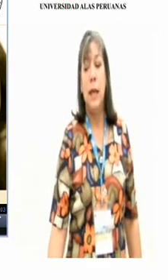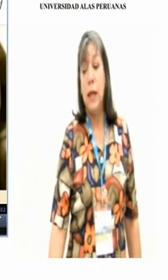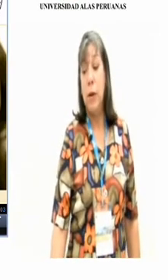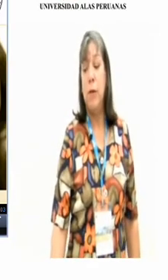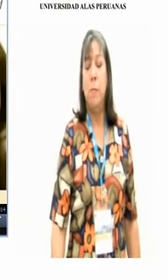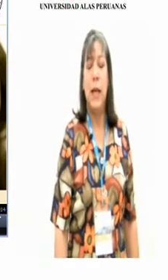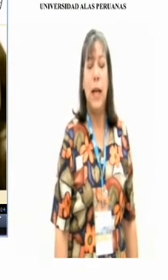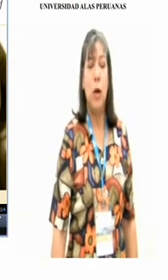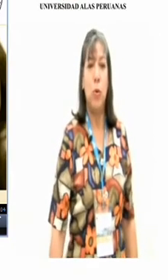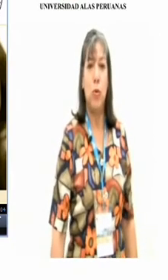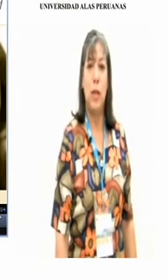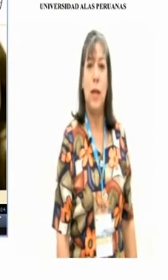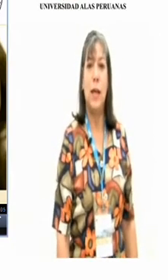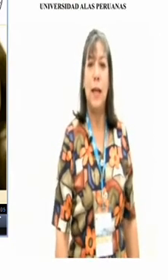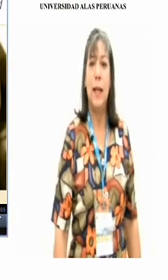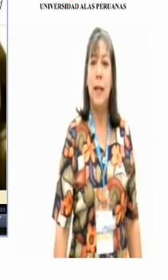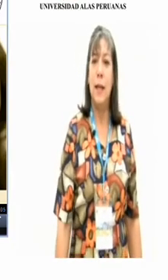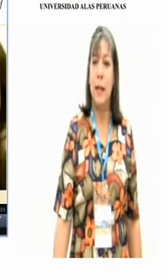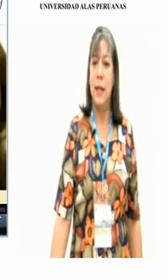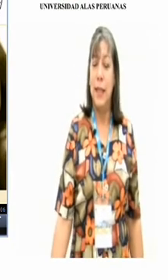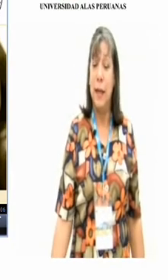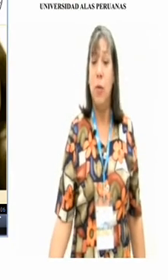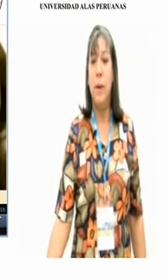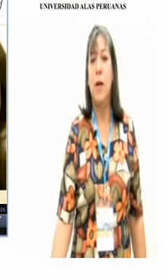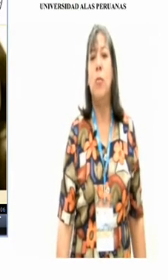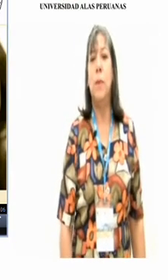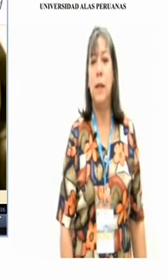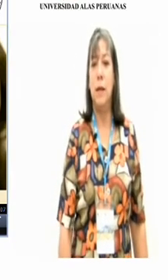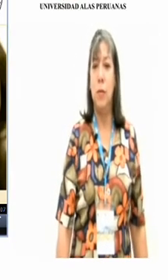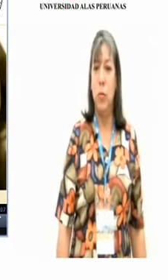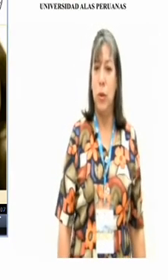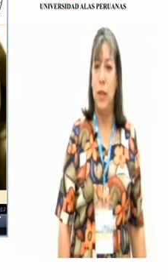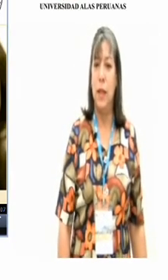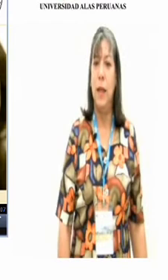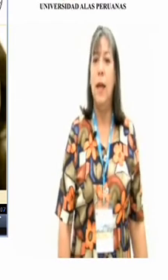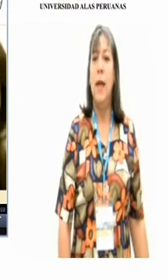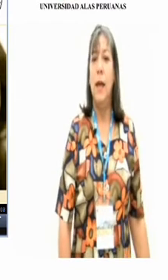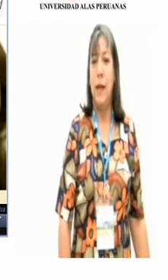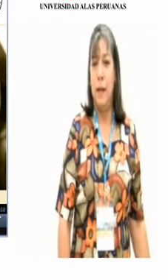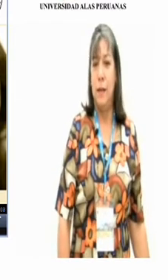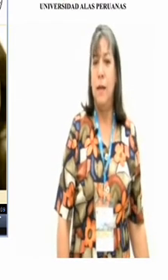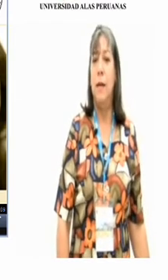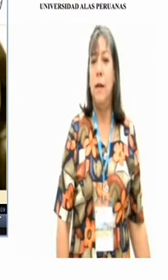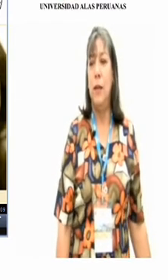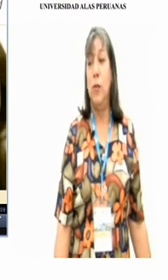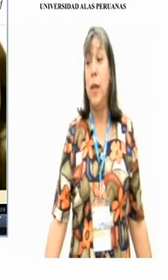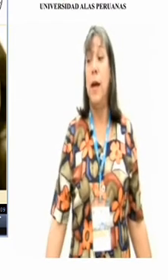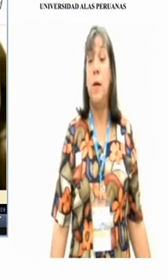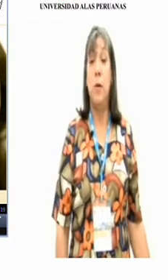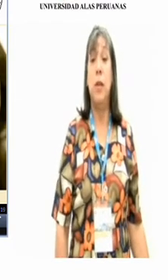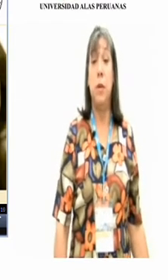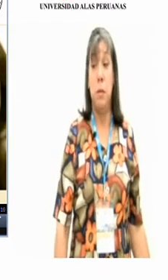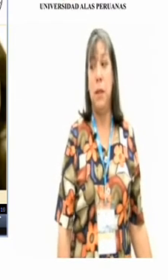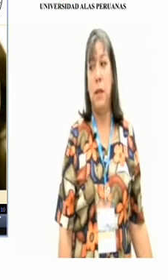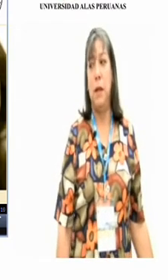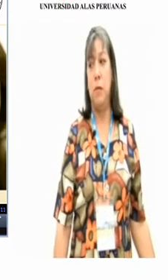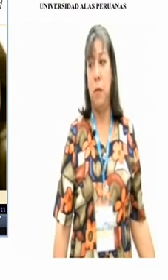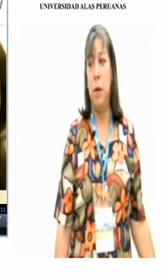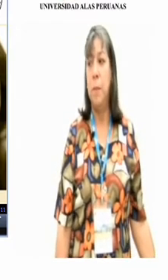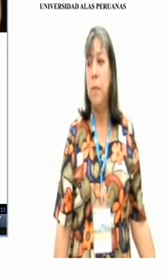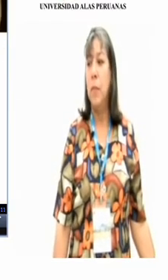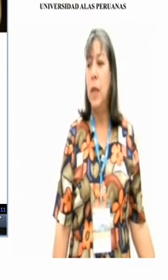distancia. Y bueno, es la oportunidad que tengo para compartir con ustedes estos hallazgos